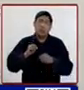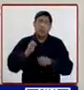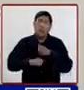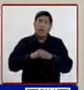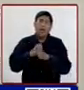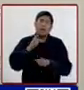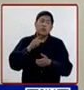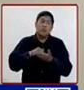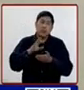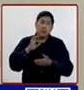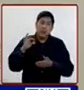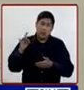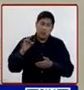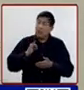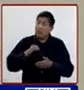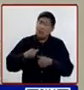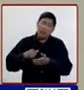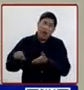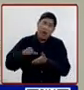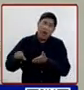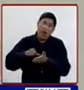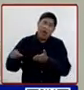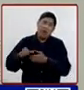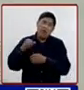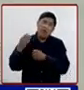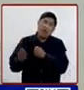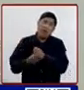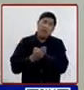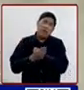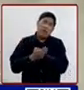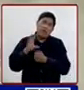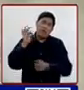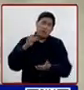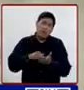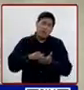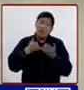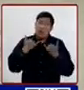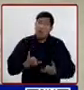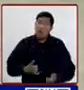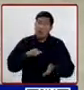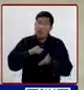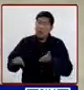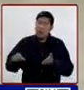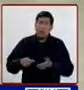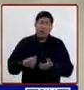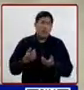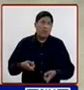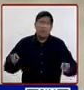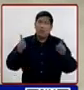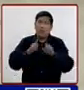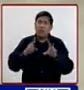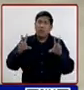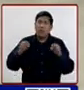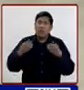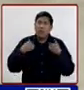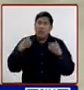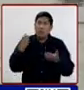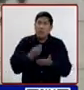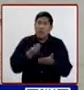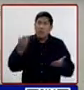es. Y sigo debiendo yo al banco, debo 9.000 bolivianos, debo al banco. Hoy día tengo que pagar cuota, no tengo